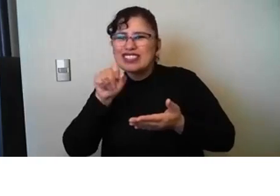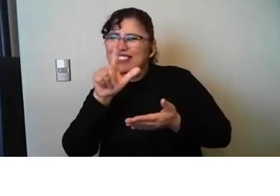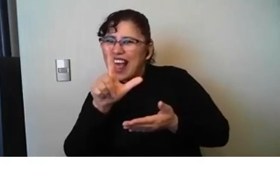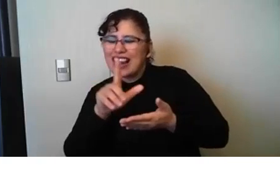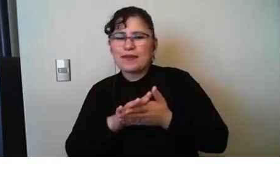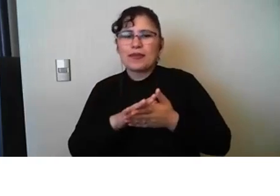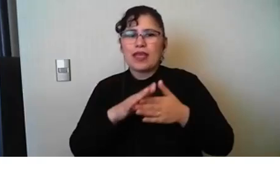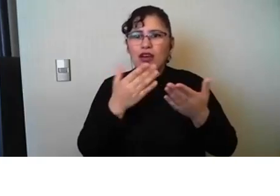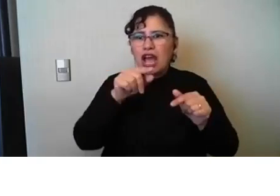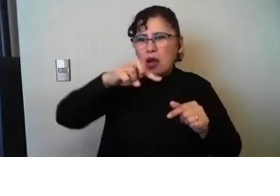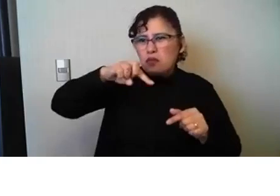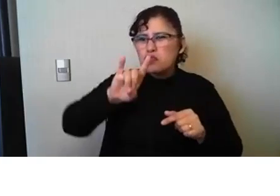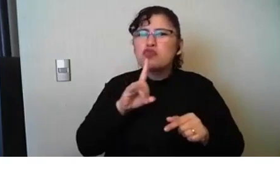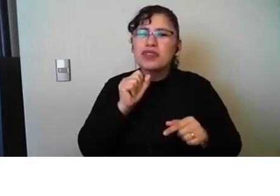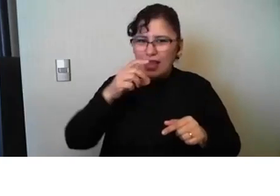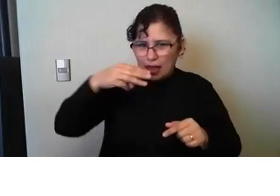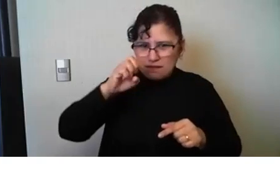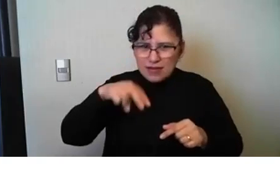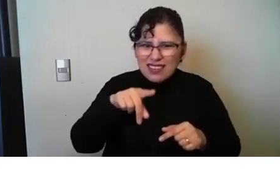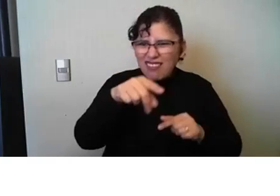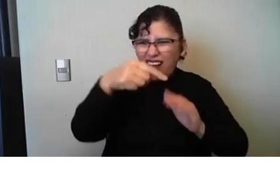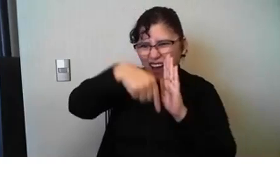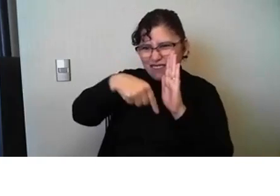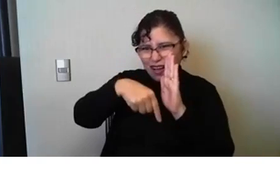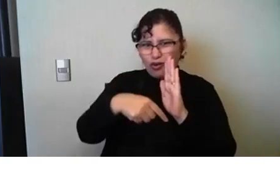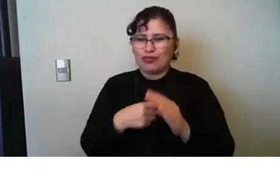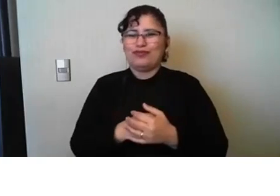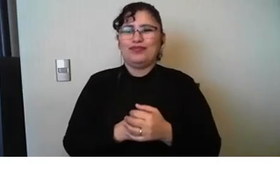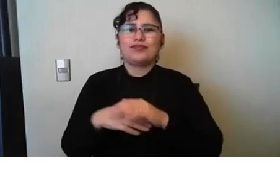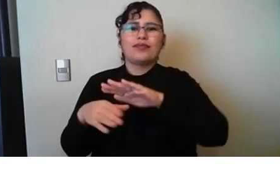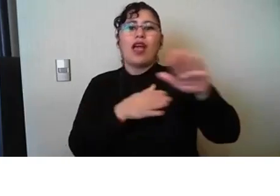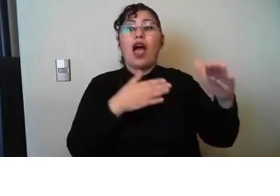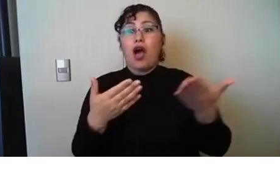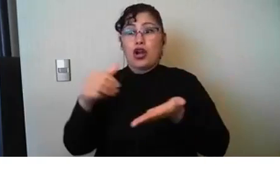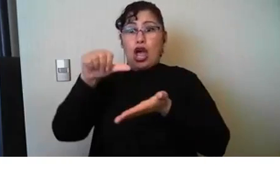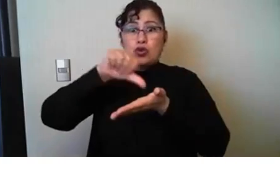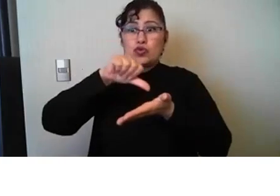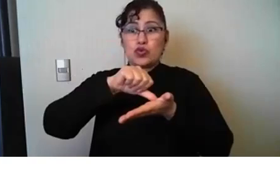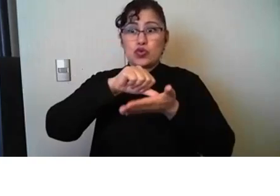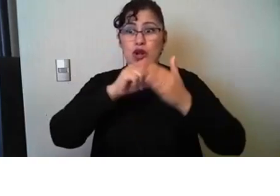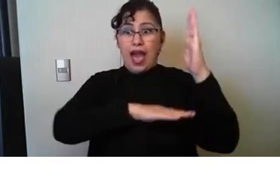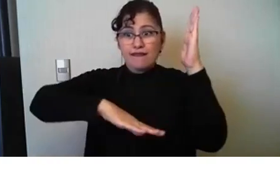el putamen. Bien, entonces, estos núcleos de la base,